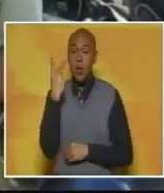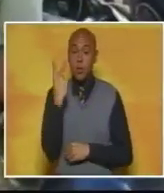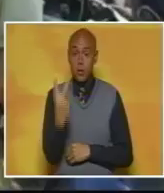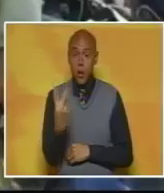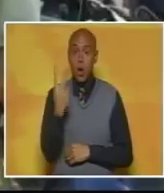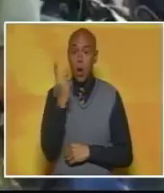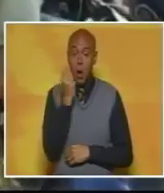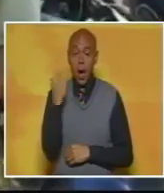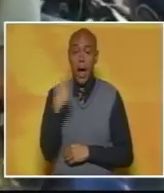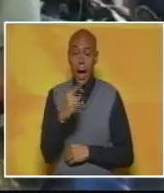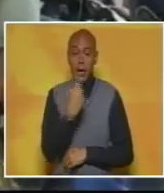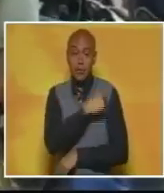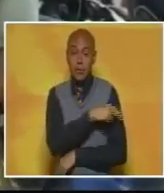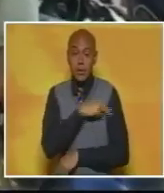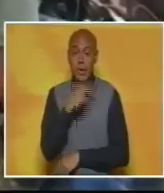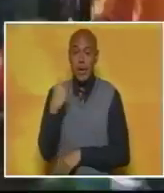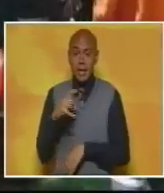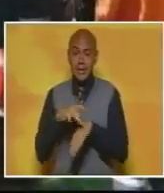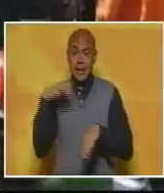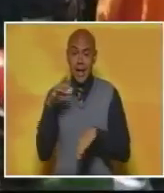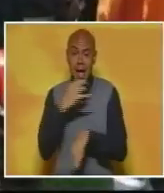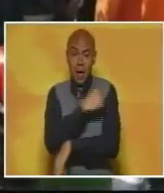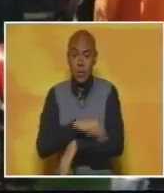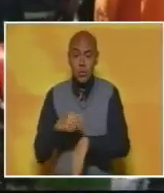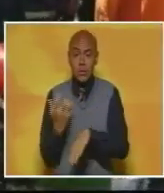se encuentran en terapia intensiva con graves quemaduras.